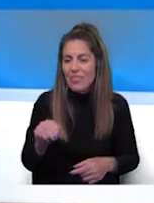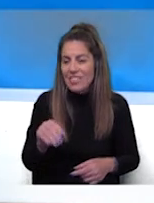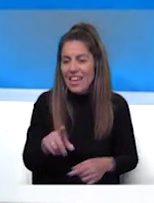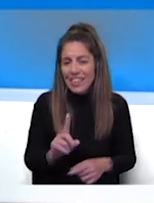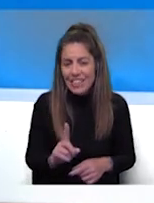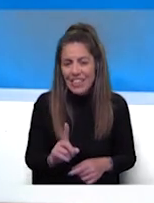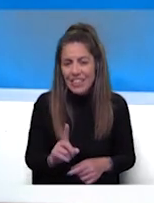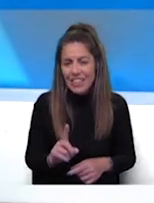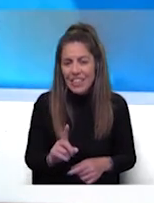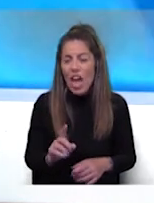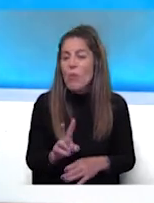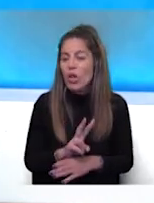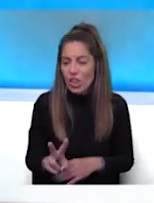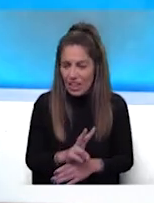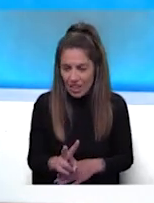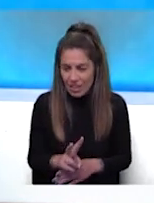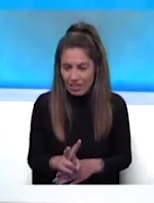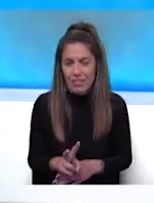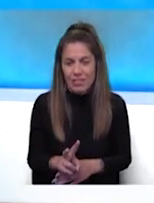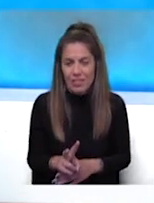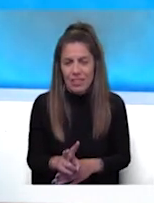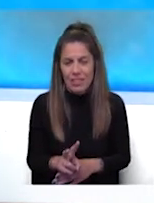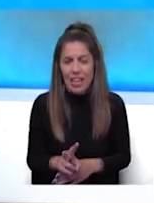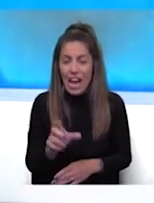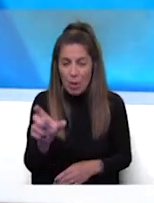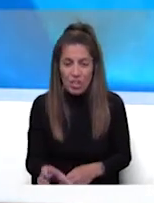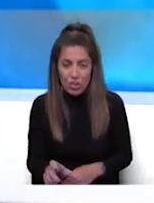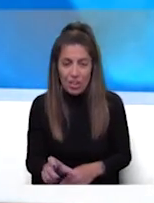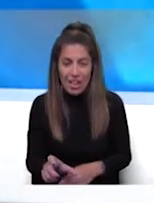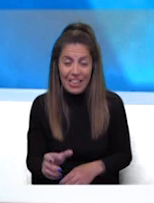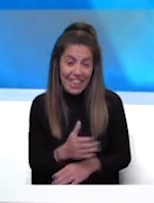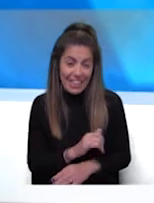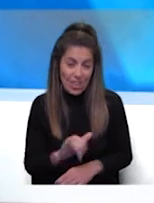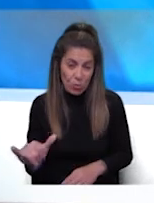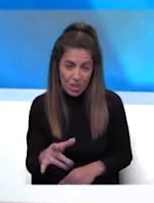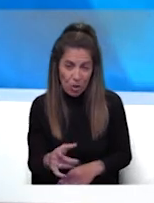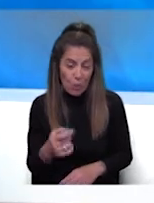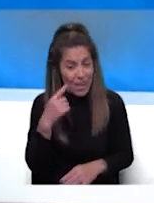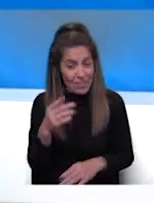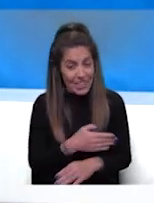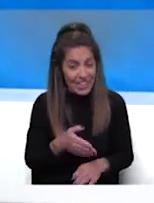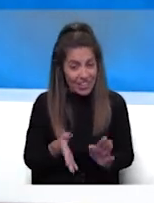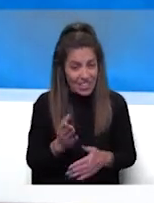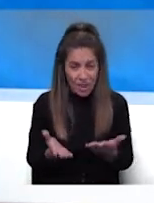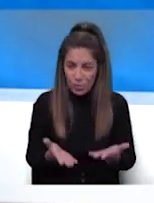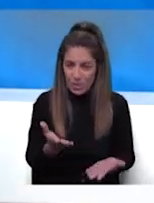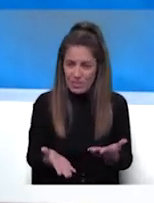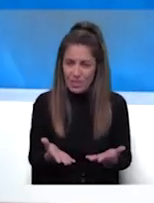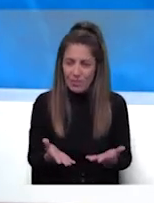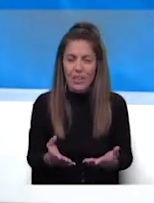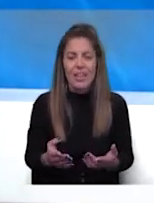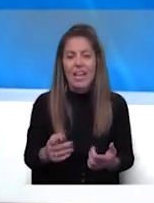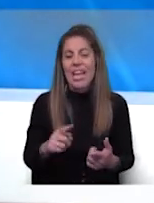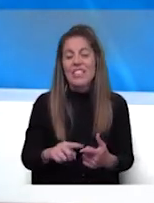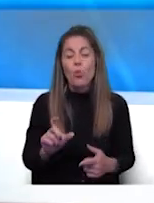es proteger al denunciado en Florida para evitar el paso a la justicia. El segundo